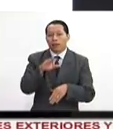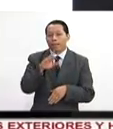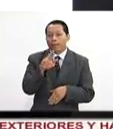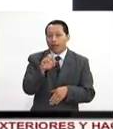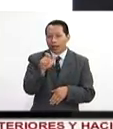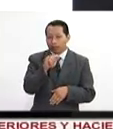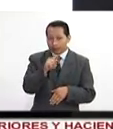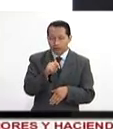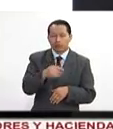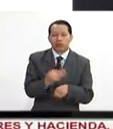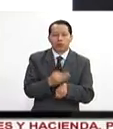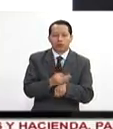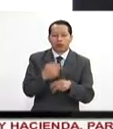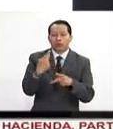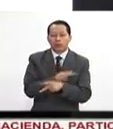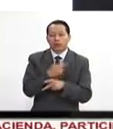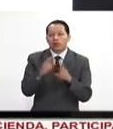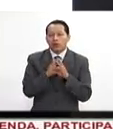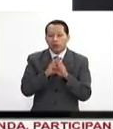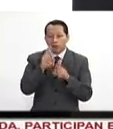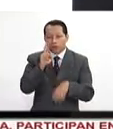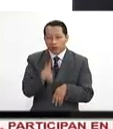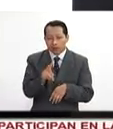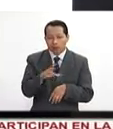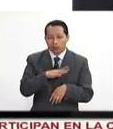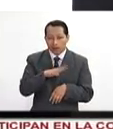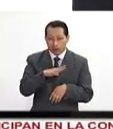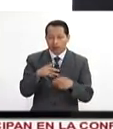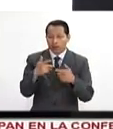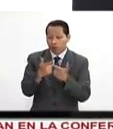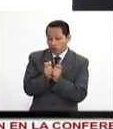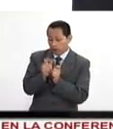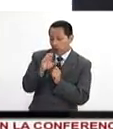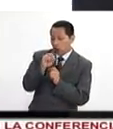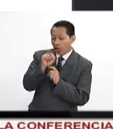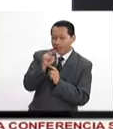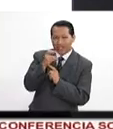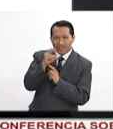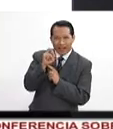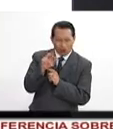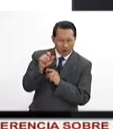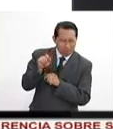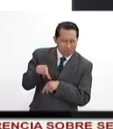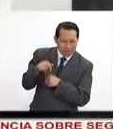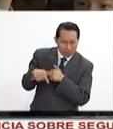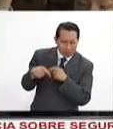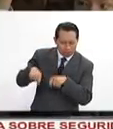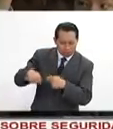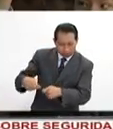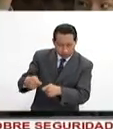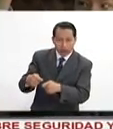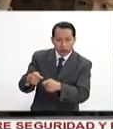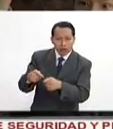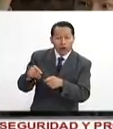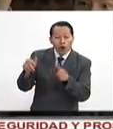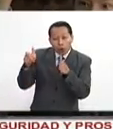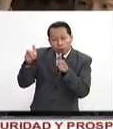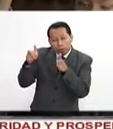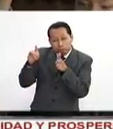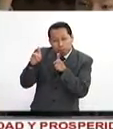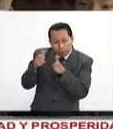Entonces, ahorita lo que está pasando, lo que estamos viendo es que el Partido Conservador de Theresa May se está acercando a un partido muy pequeño de Irlanda